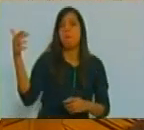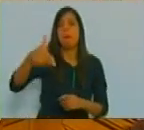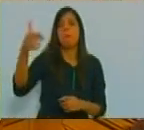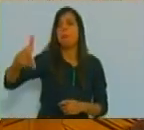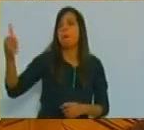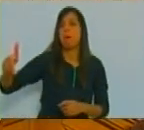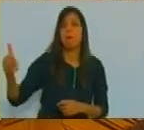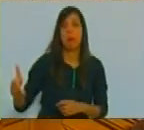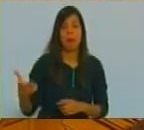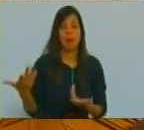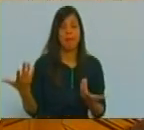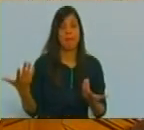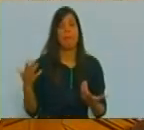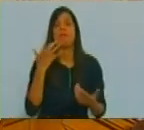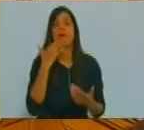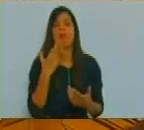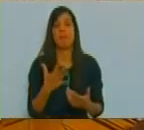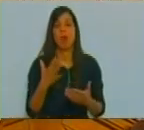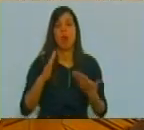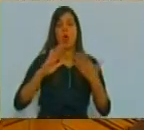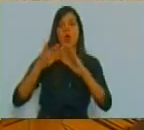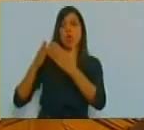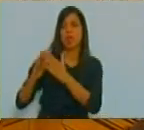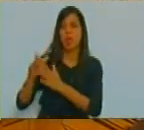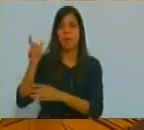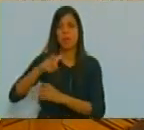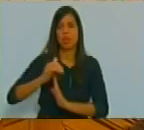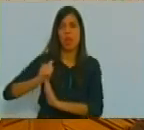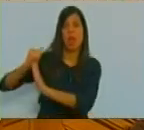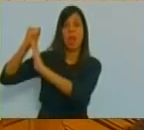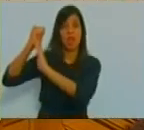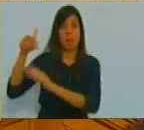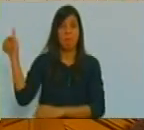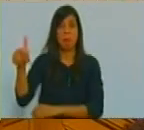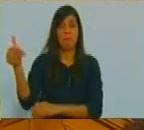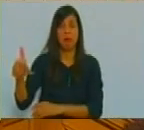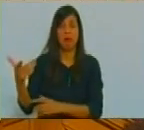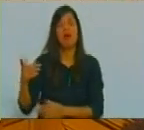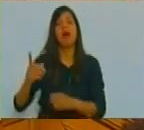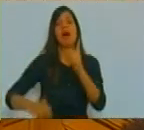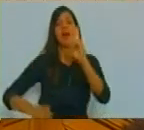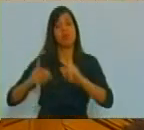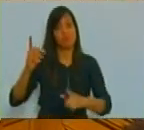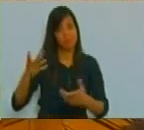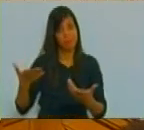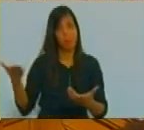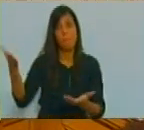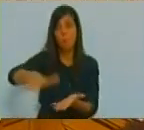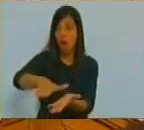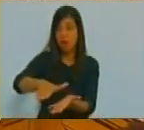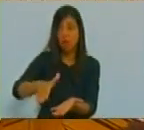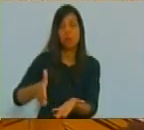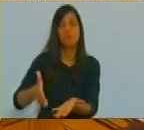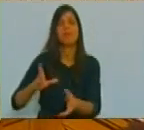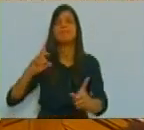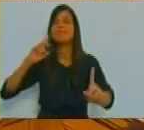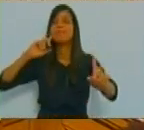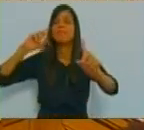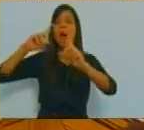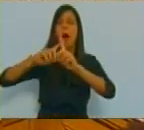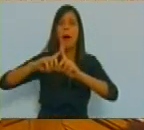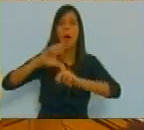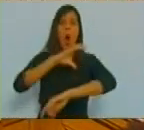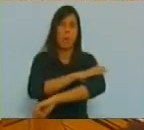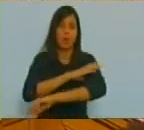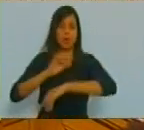grandes afectos en las comunidades y en algunos sectores tiene como espíritu propósito y la